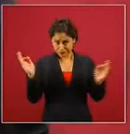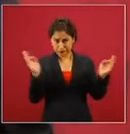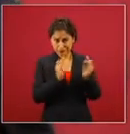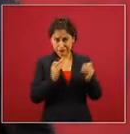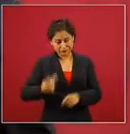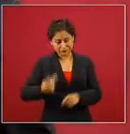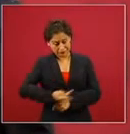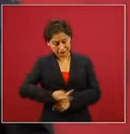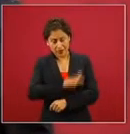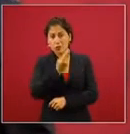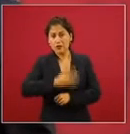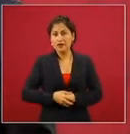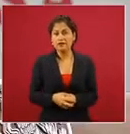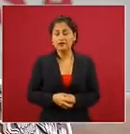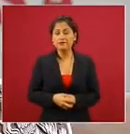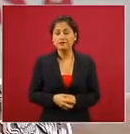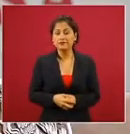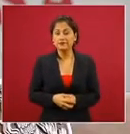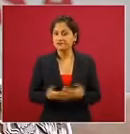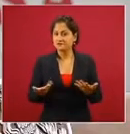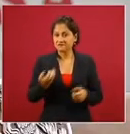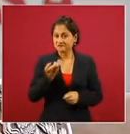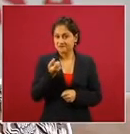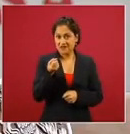Y ese es un expediente abierto.